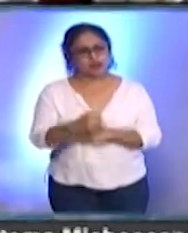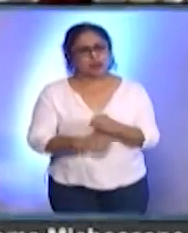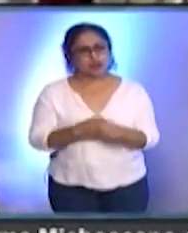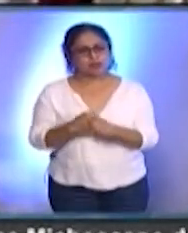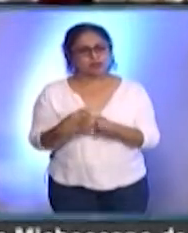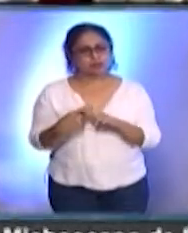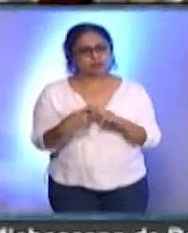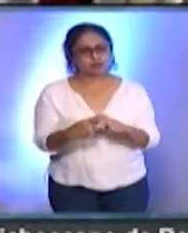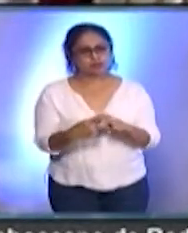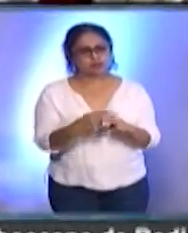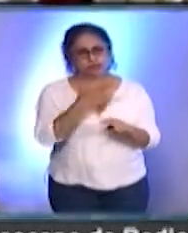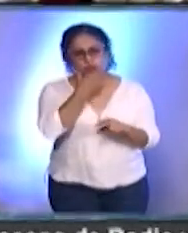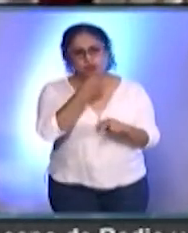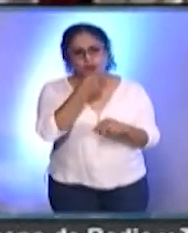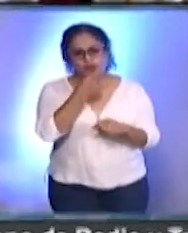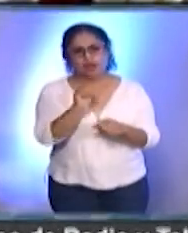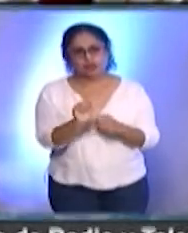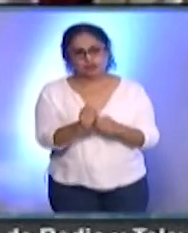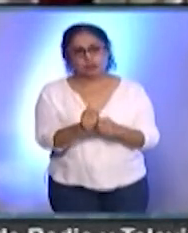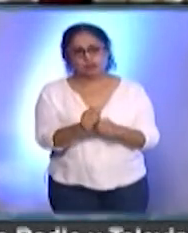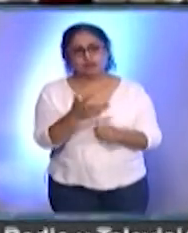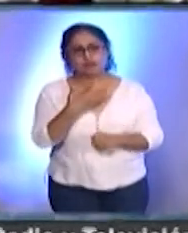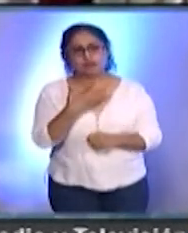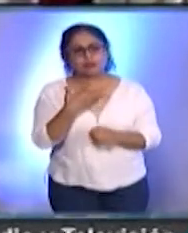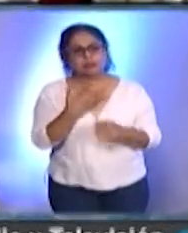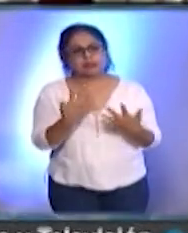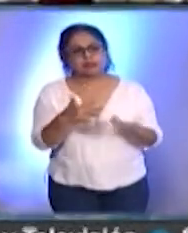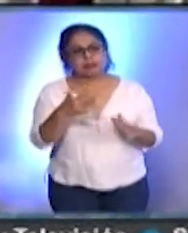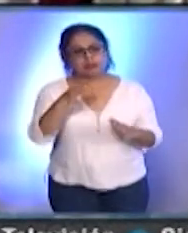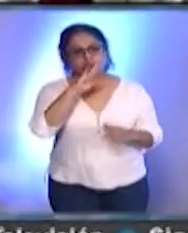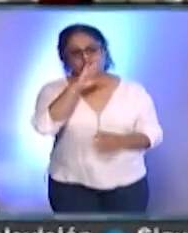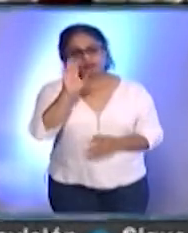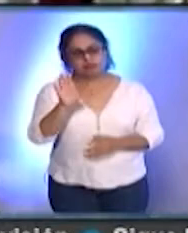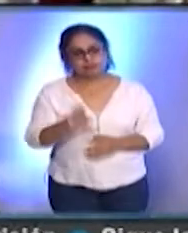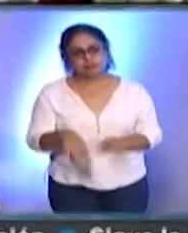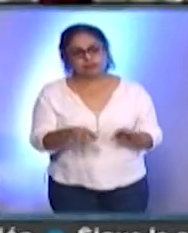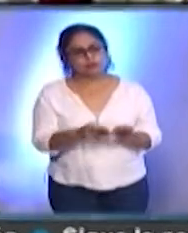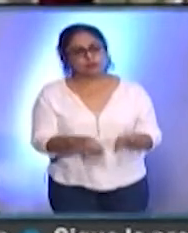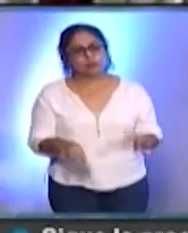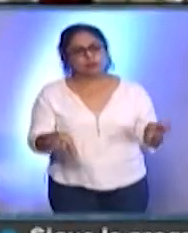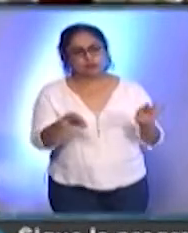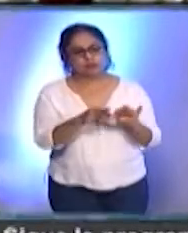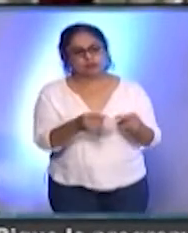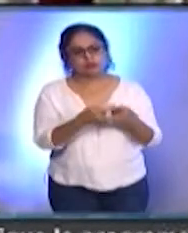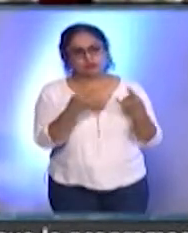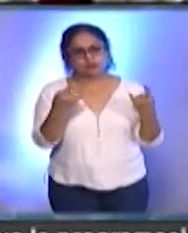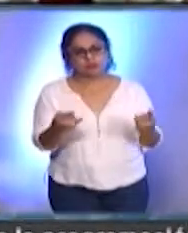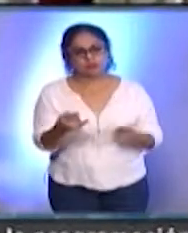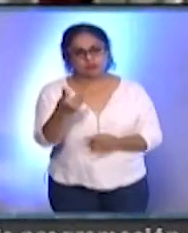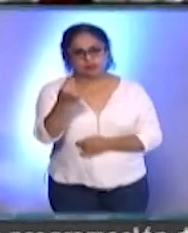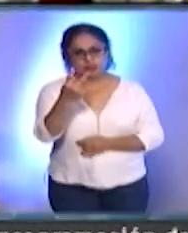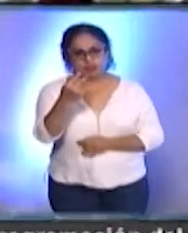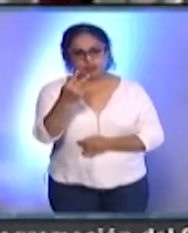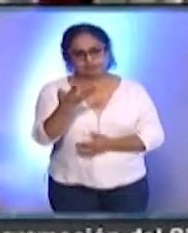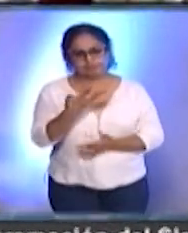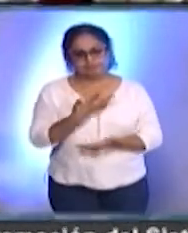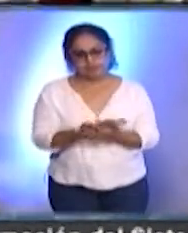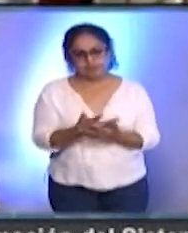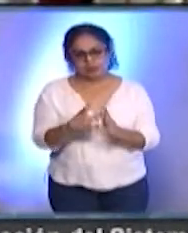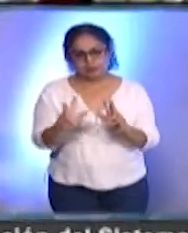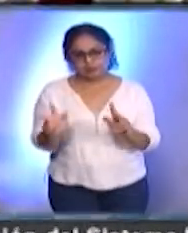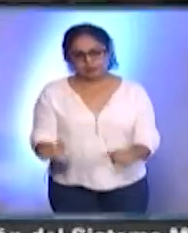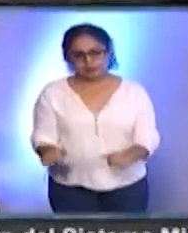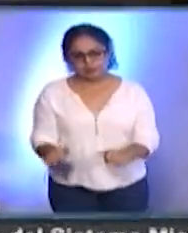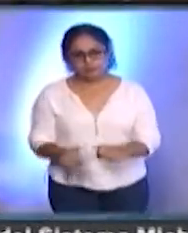actor michoacano Javier Ruán deja un importante legado en la televisión mexicana. Descanse en paz.